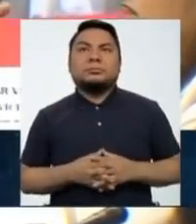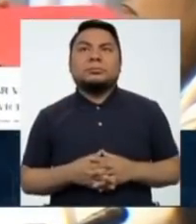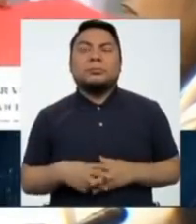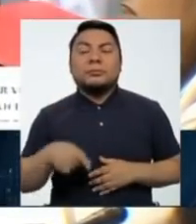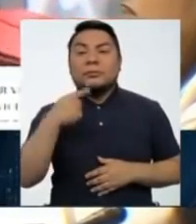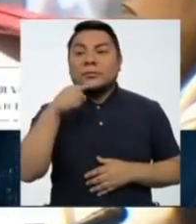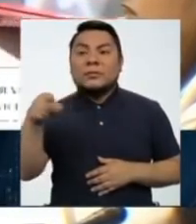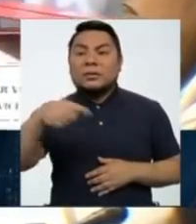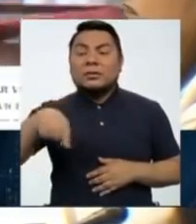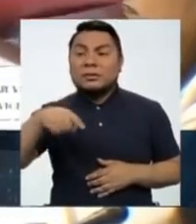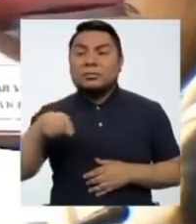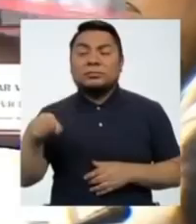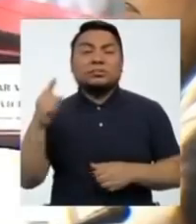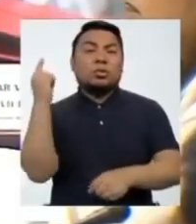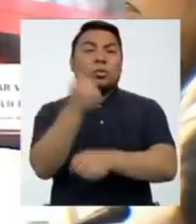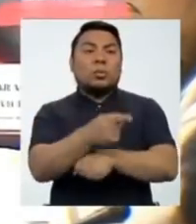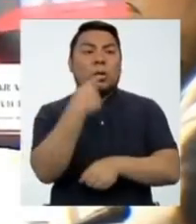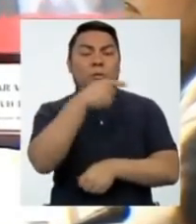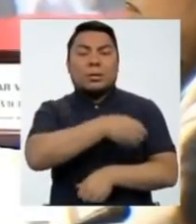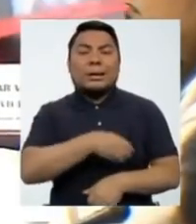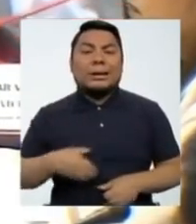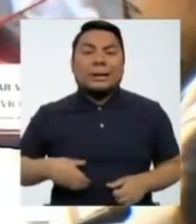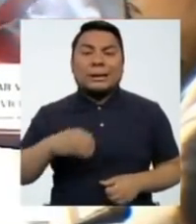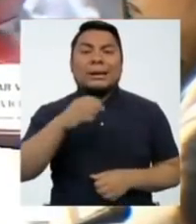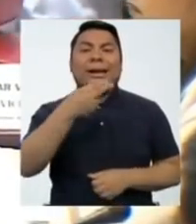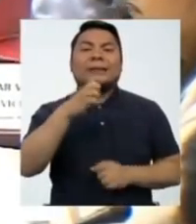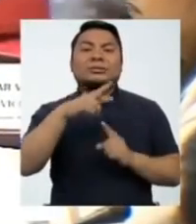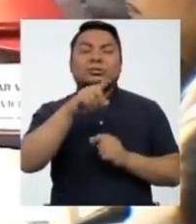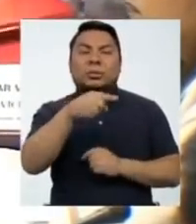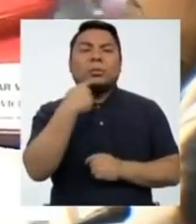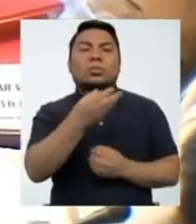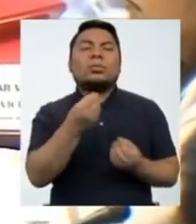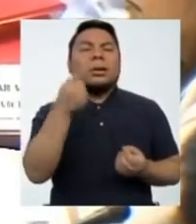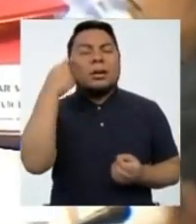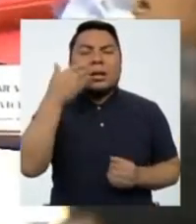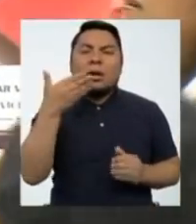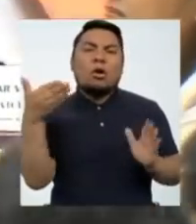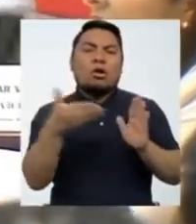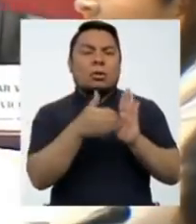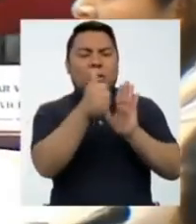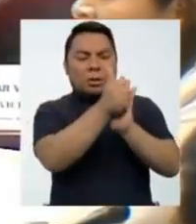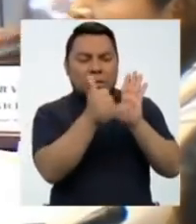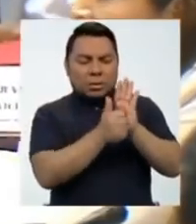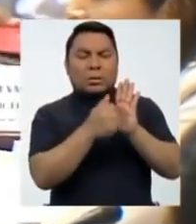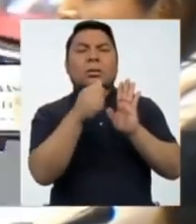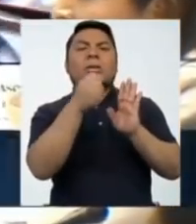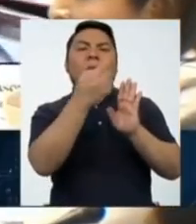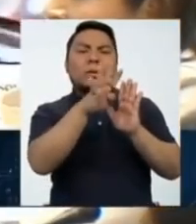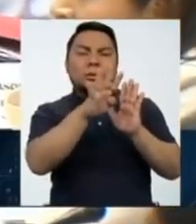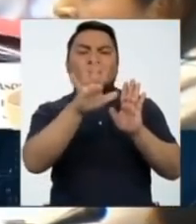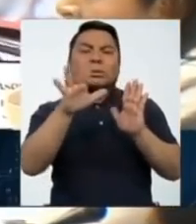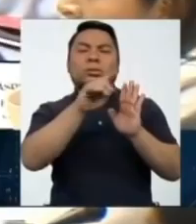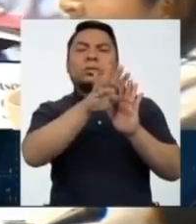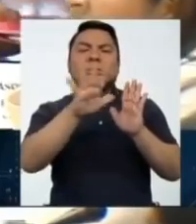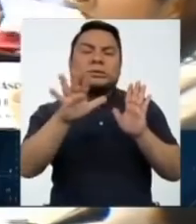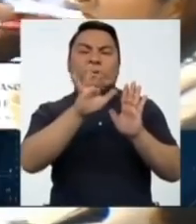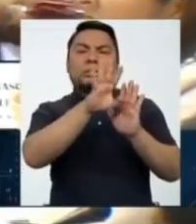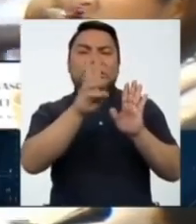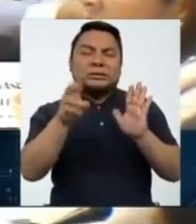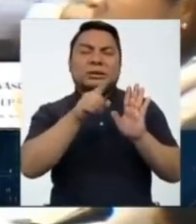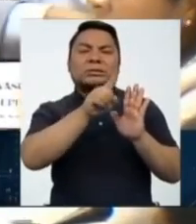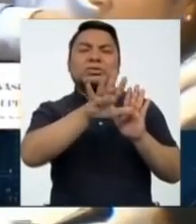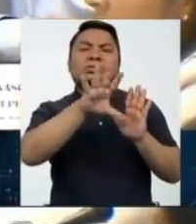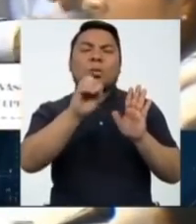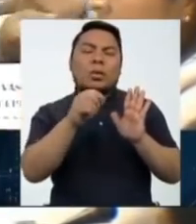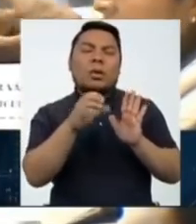Acusar a Héctor Becerril Rodríguez, congresista de la República, por infracción de los artículos 38, 39, 43, 44, 45 y 150 de la Constitución